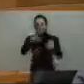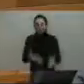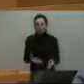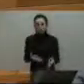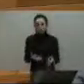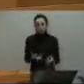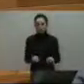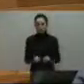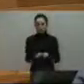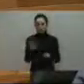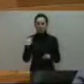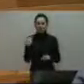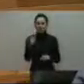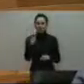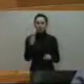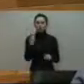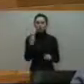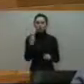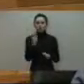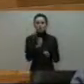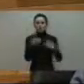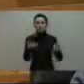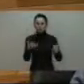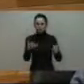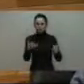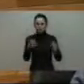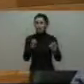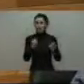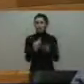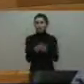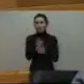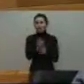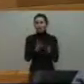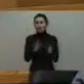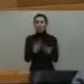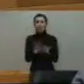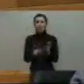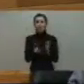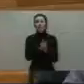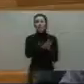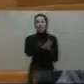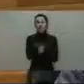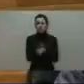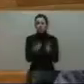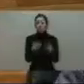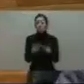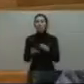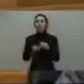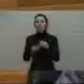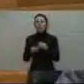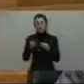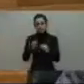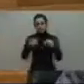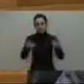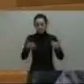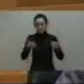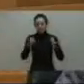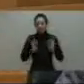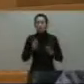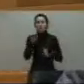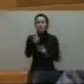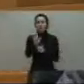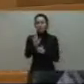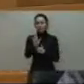en los dos últimos plenos, en las mociones y proyectos no de ley traídos a esta Cámara, y con las enmiendas que nosotros presentamos precisamente en este